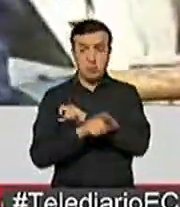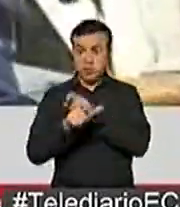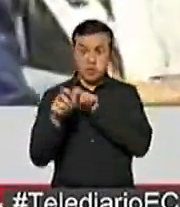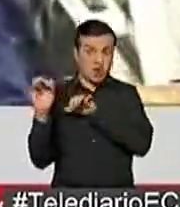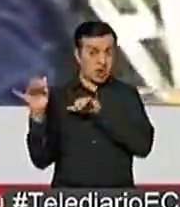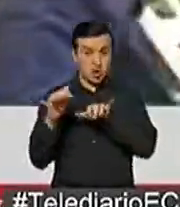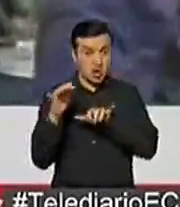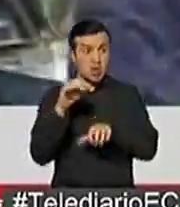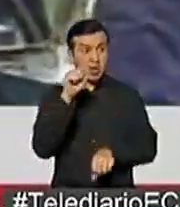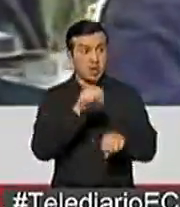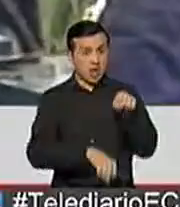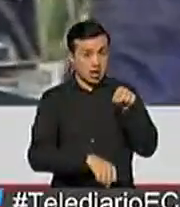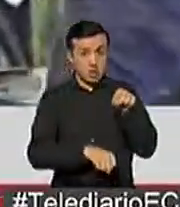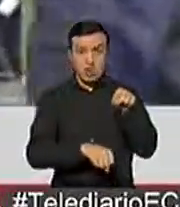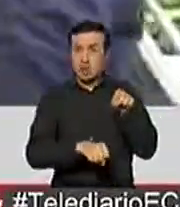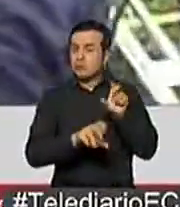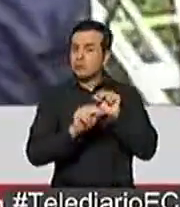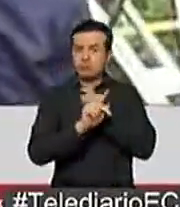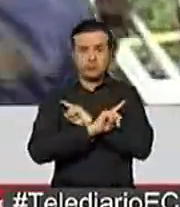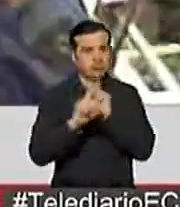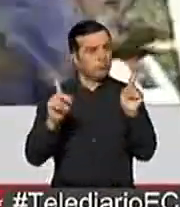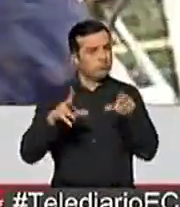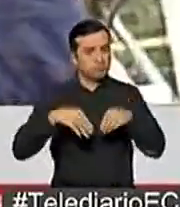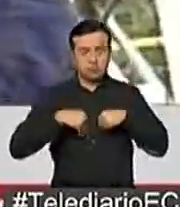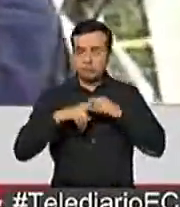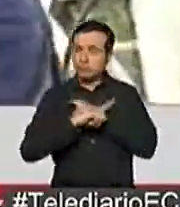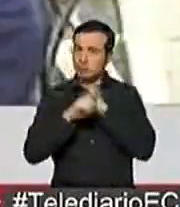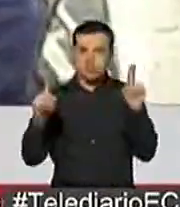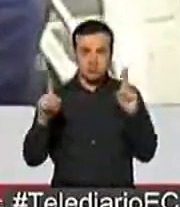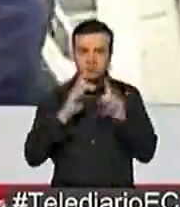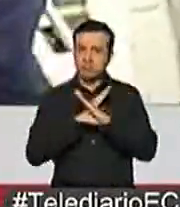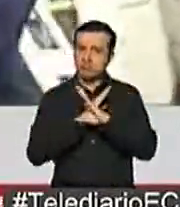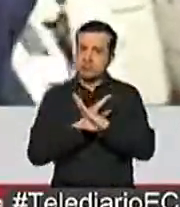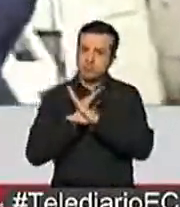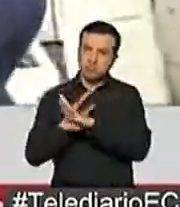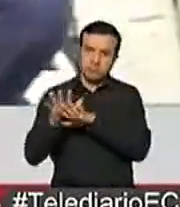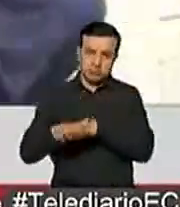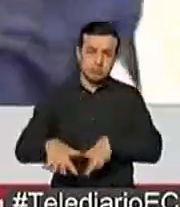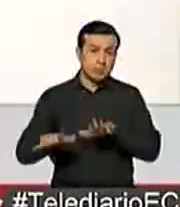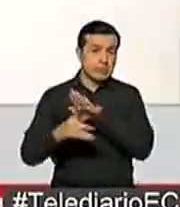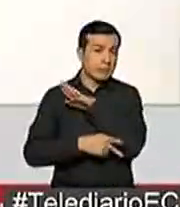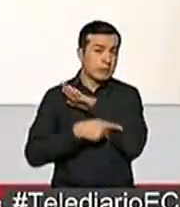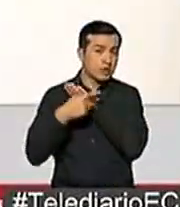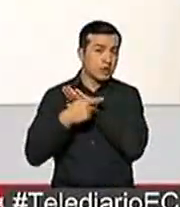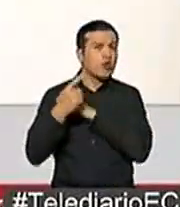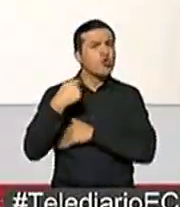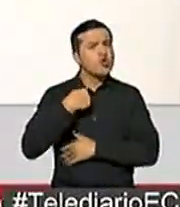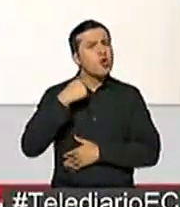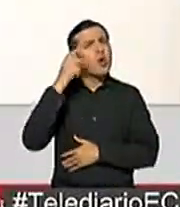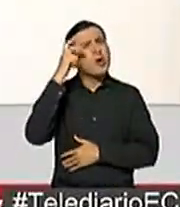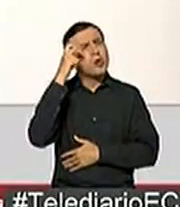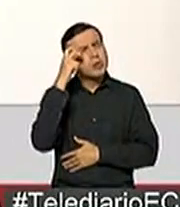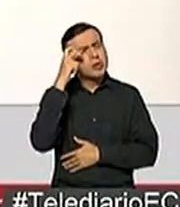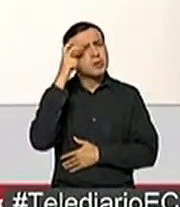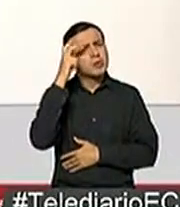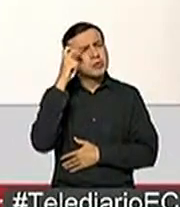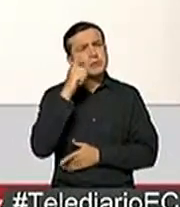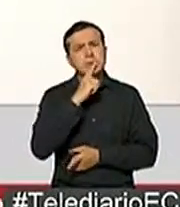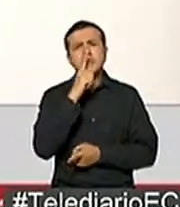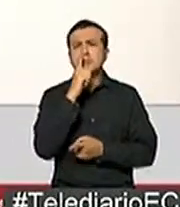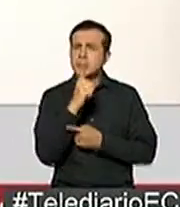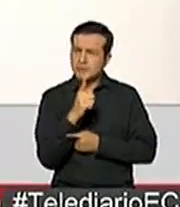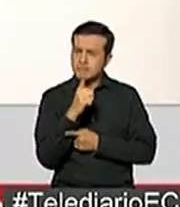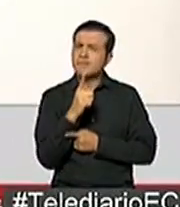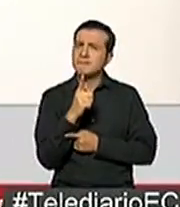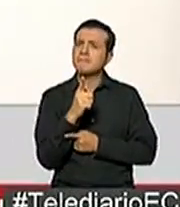ley si sólo aparecen intenciones de torpe nuevamente las operaciones de los campos petroleros yo creo que esto cabe en mentes